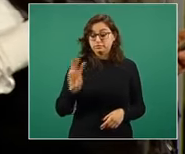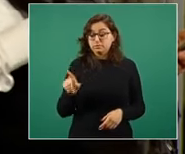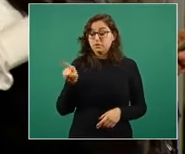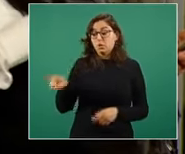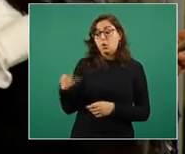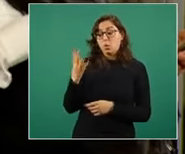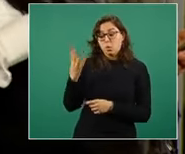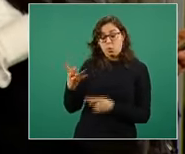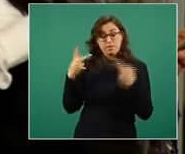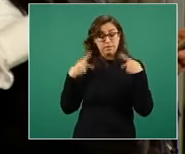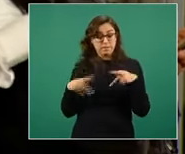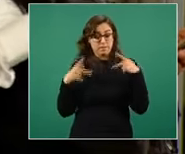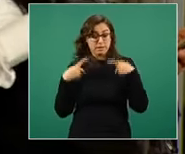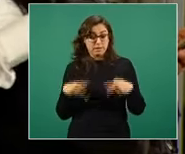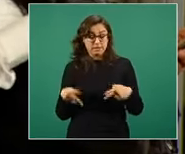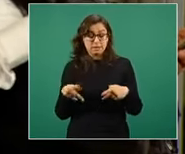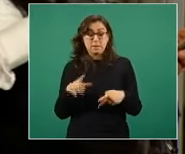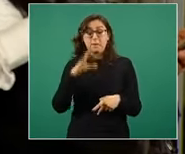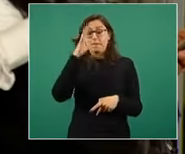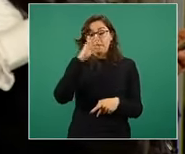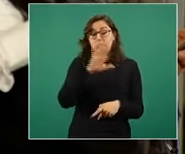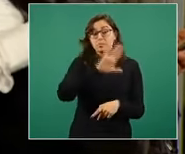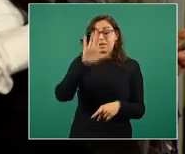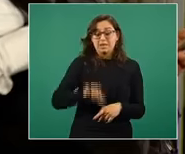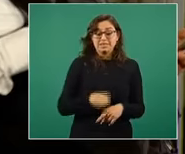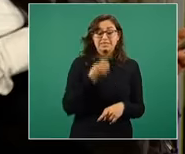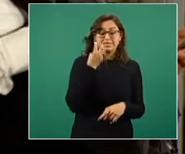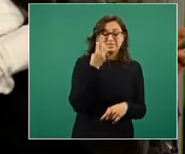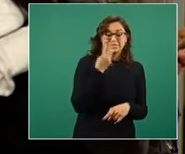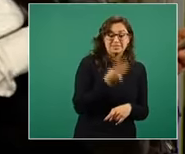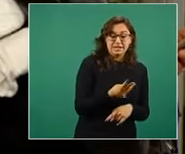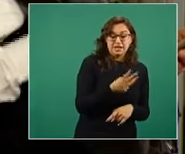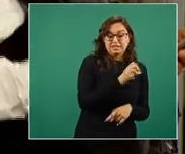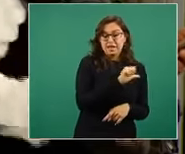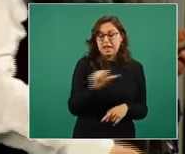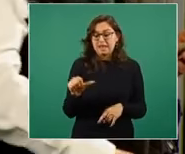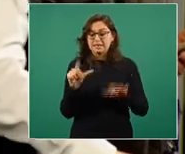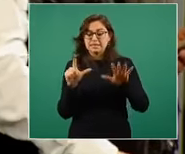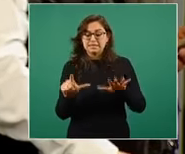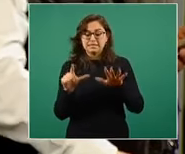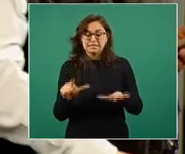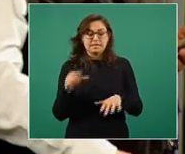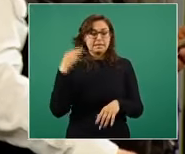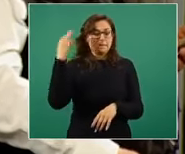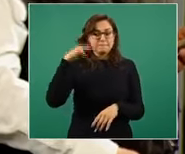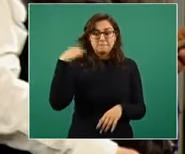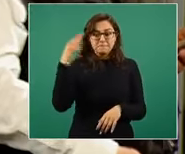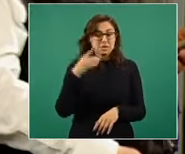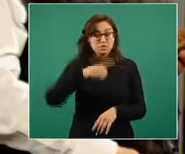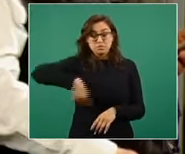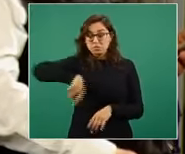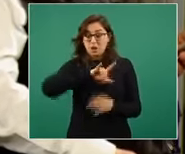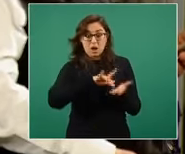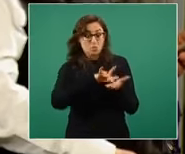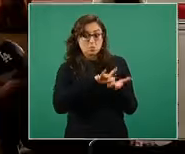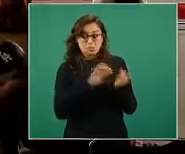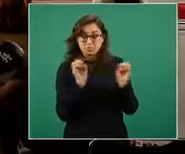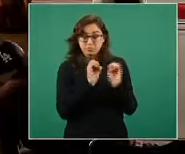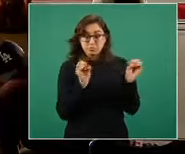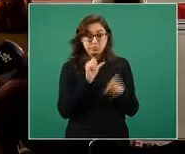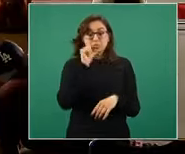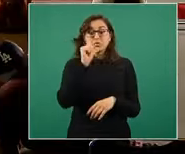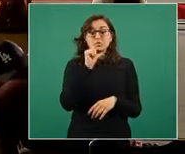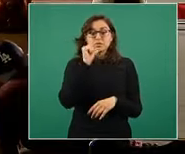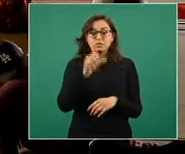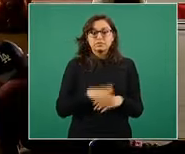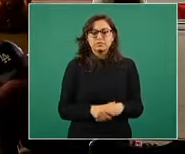que fallecieron entre el 3 y el 17 de marzo. ¿Por qué estas 4 personas no van a tener acceso a este apoyo, doctor? Si son